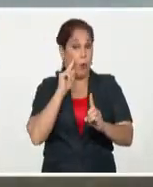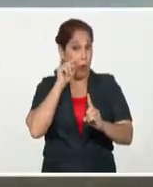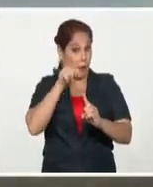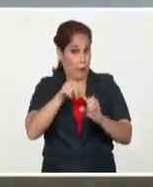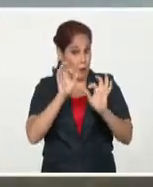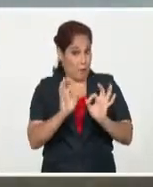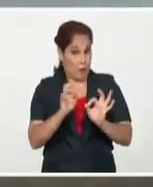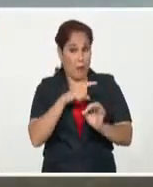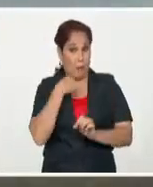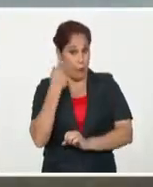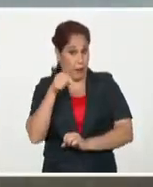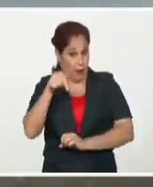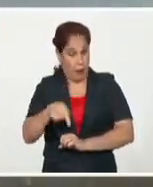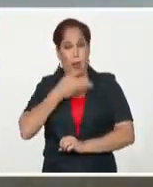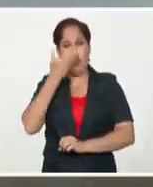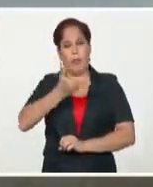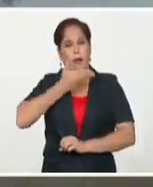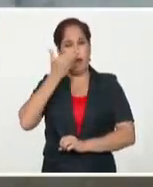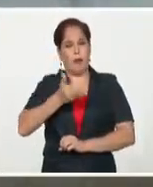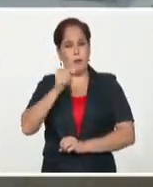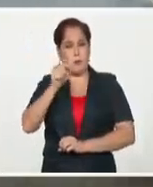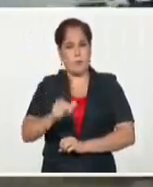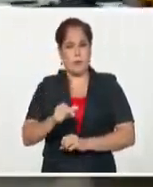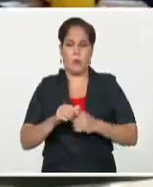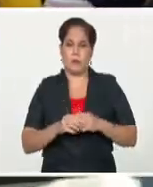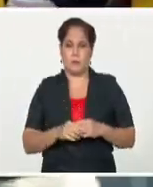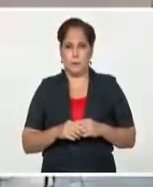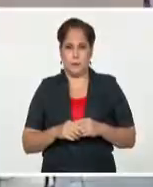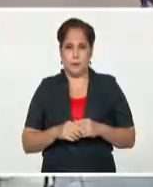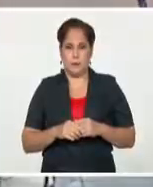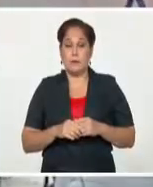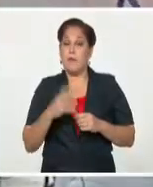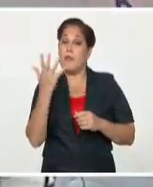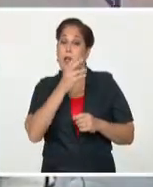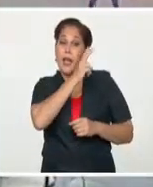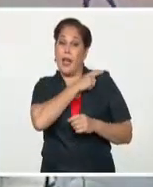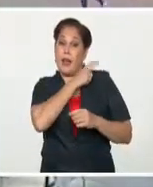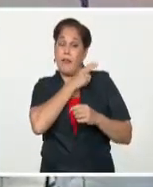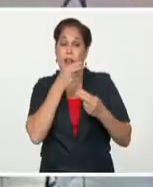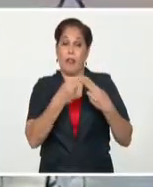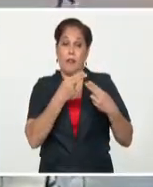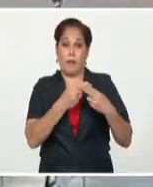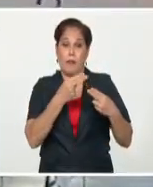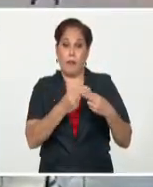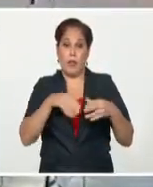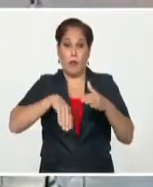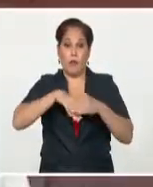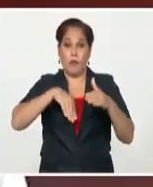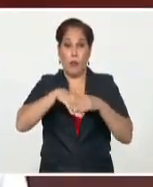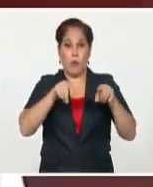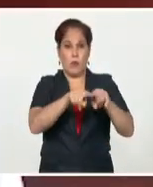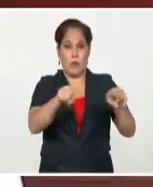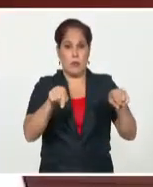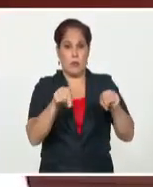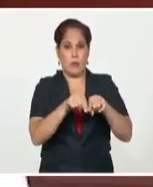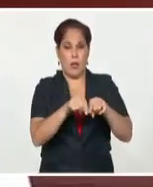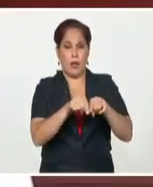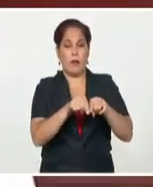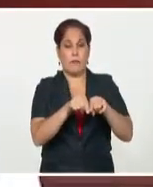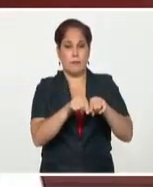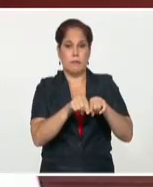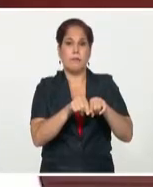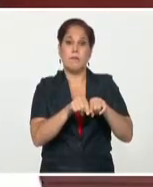esta derrota, tenemos declaraciones de José Julián Herranz Valdés, jefe de competiciones del fútbol. Muy